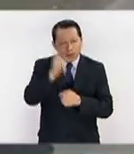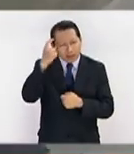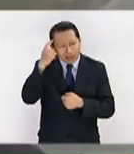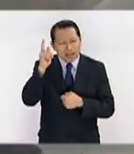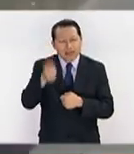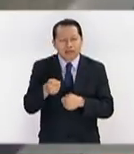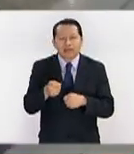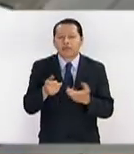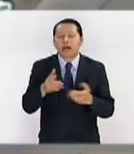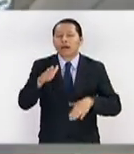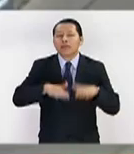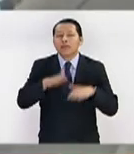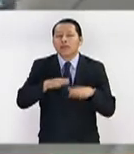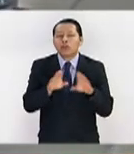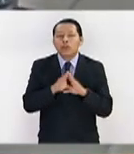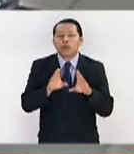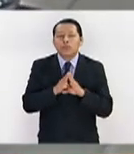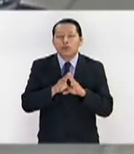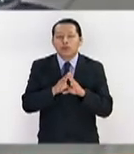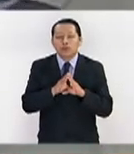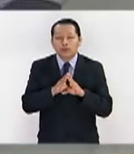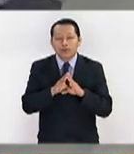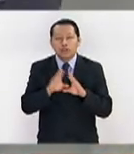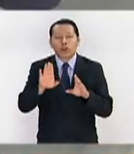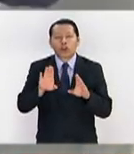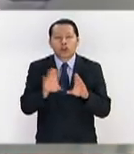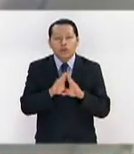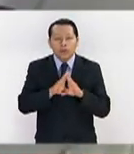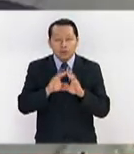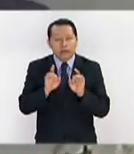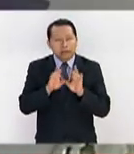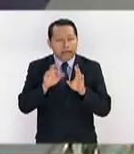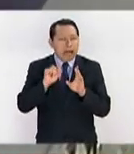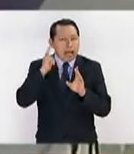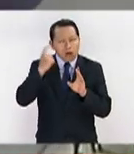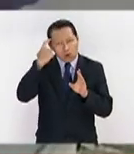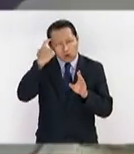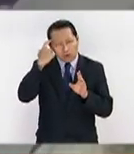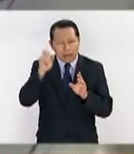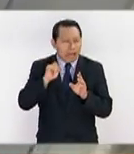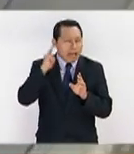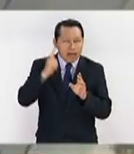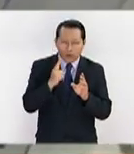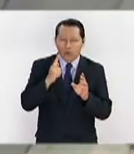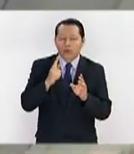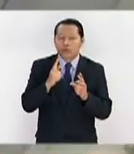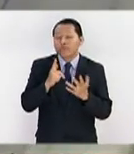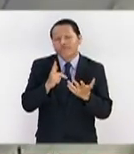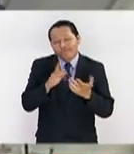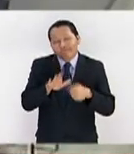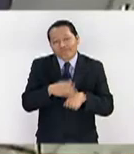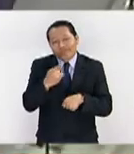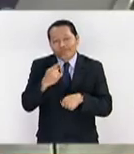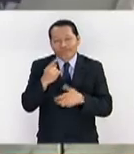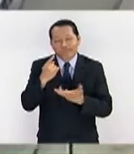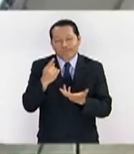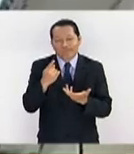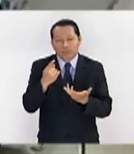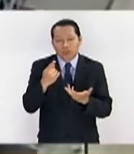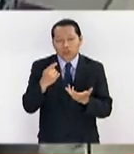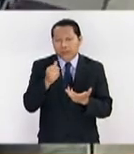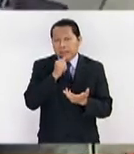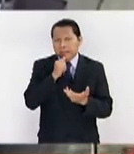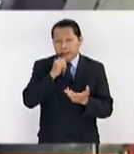son pues padecimientos mentales, definitivamente. Aún se desconoce